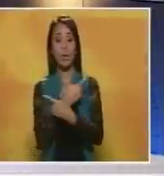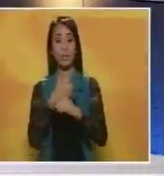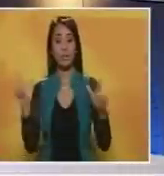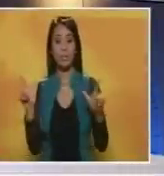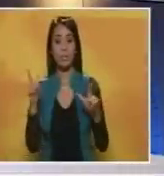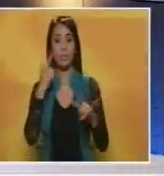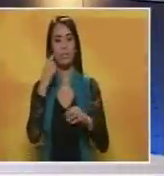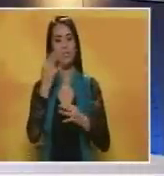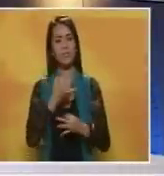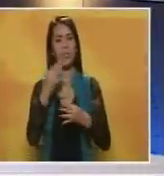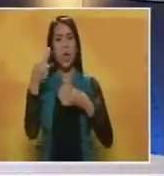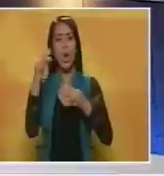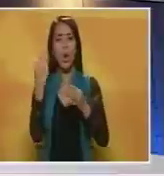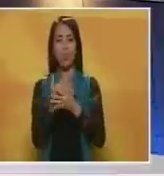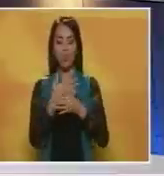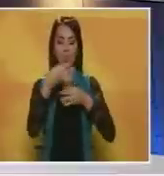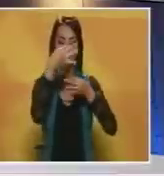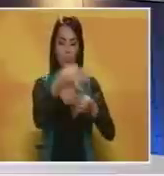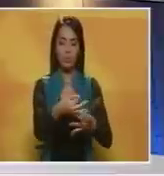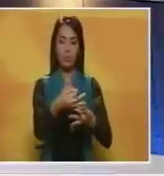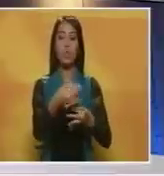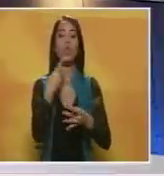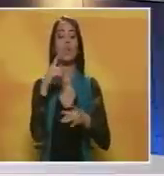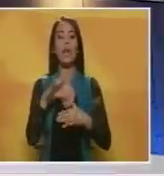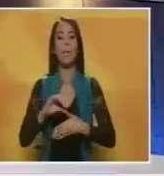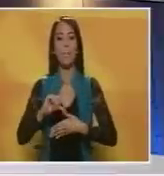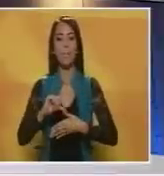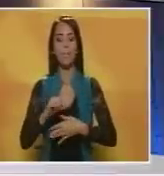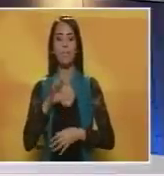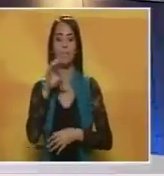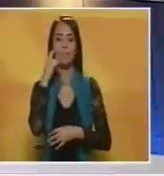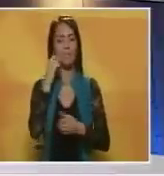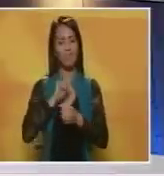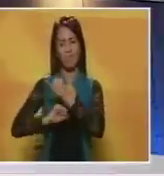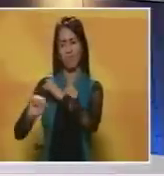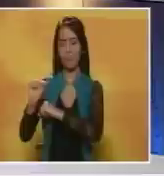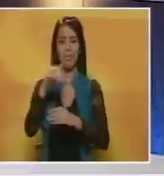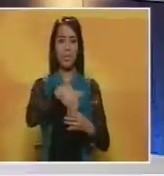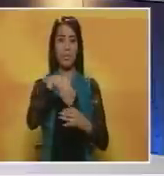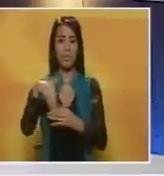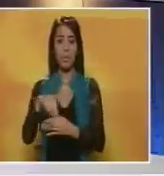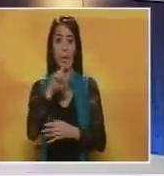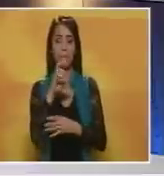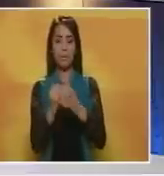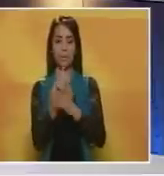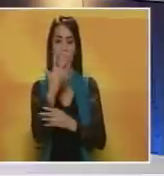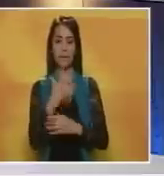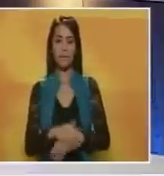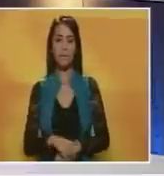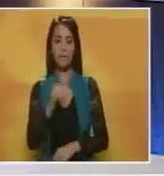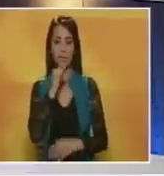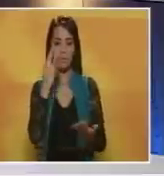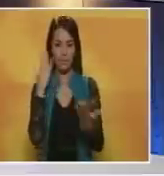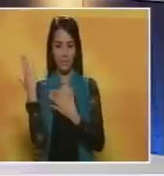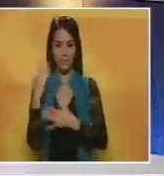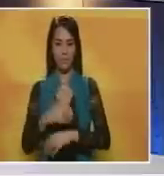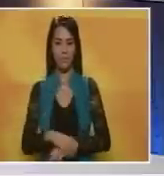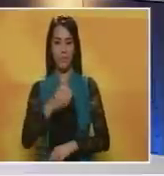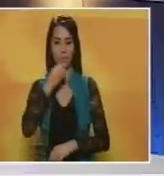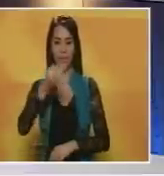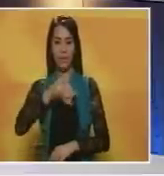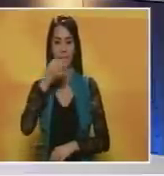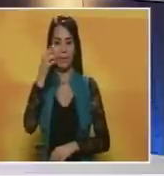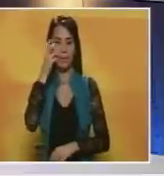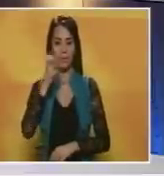libre un documento ante la organización de estados américanos en rechazo a las elecciones del próximo 20 de mayo manuel covella nos tiene el reporte